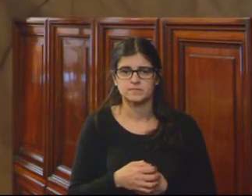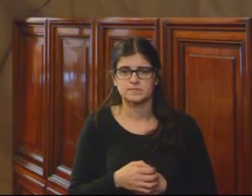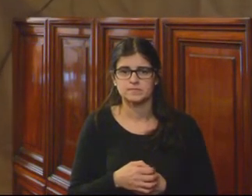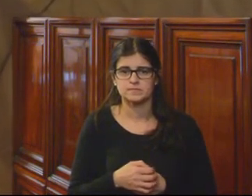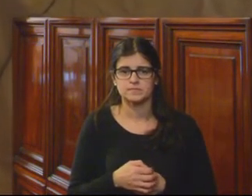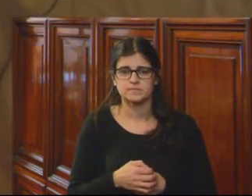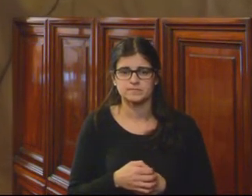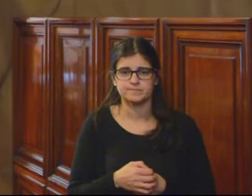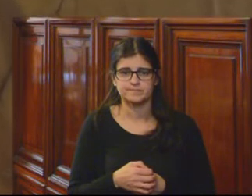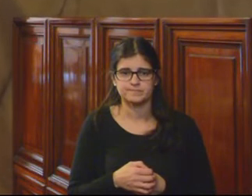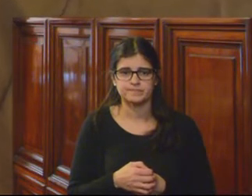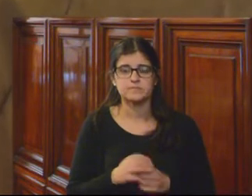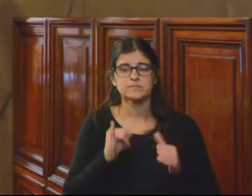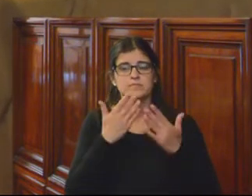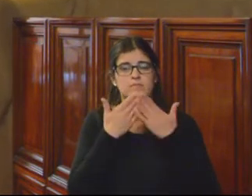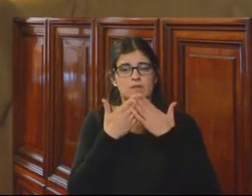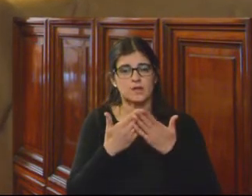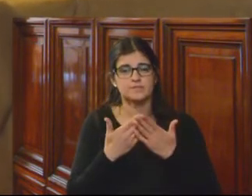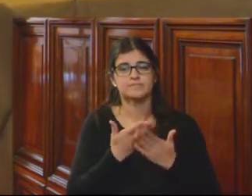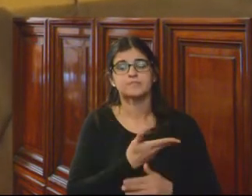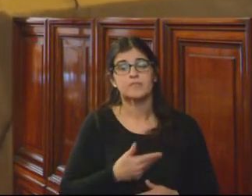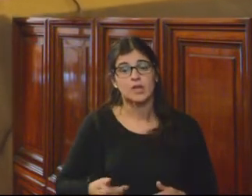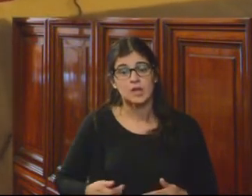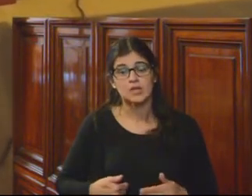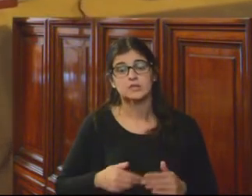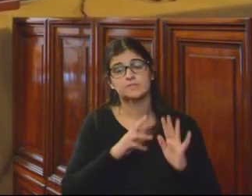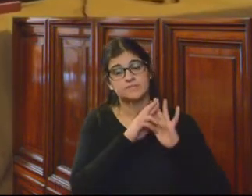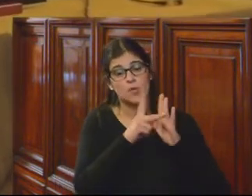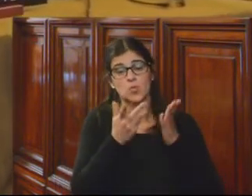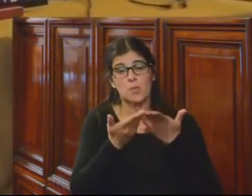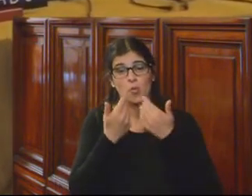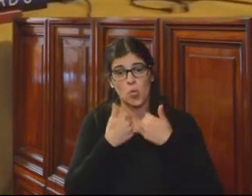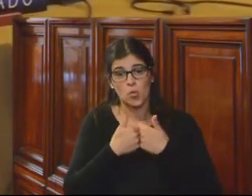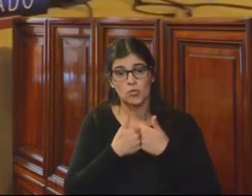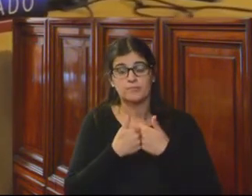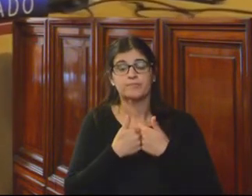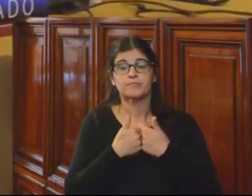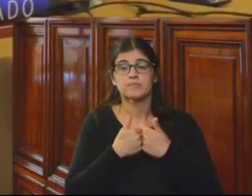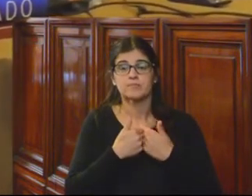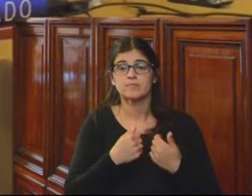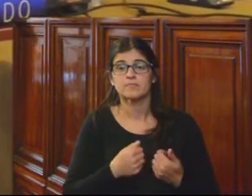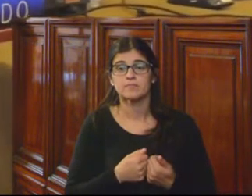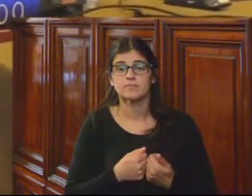Ahora sí. Gracias, presidente, comisionados, por sus preguntas. Aprovechando,